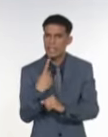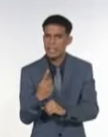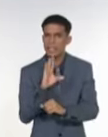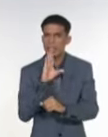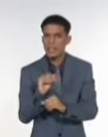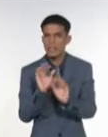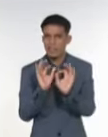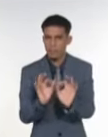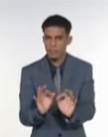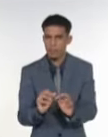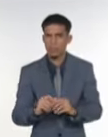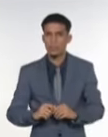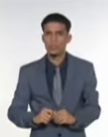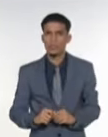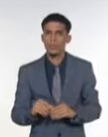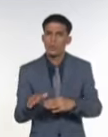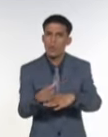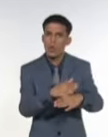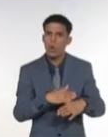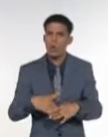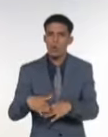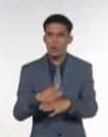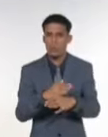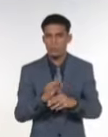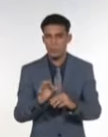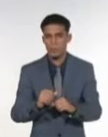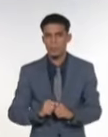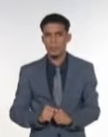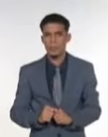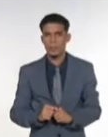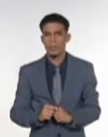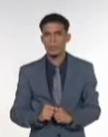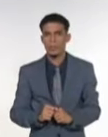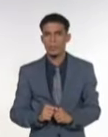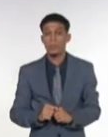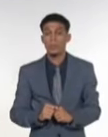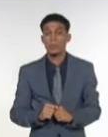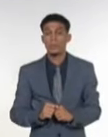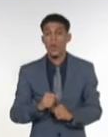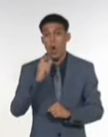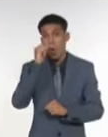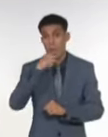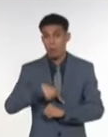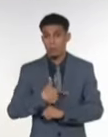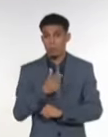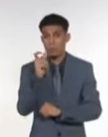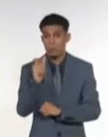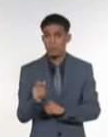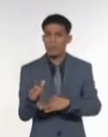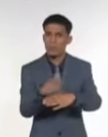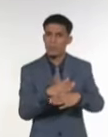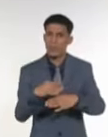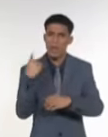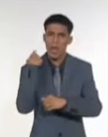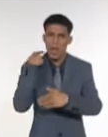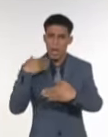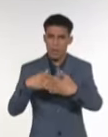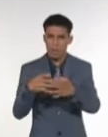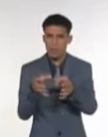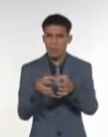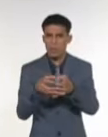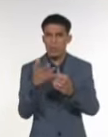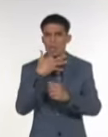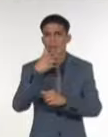eso, de las cosas que enriquecen la vida. Uno de los grandes actores que compartió escena durante varios años en el grupo fue